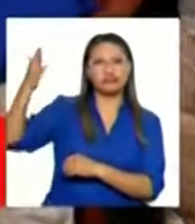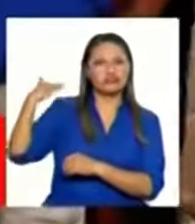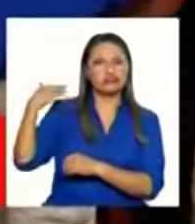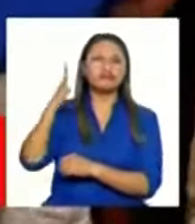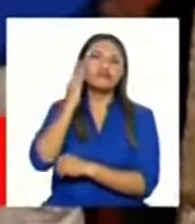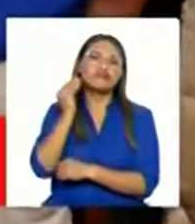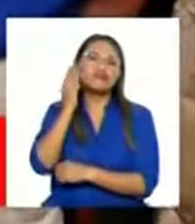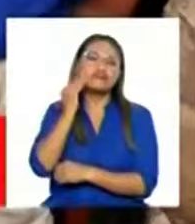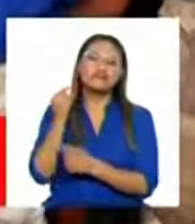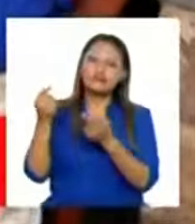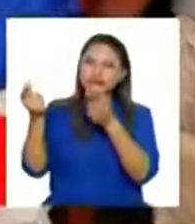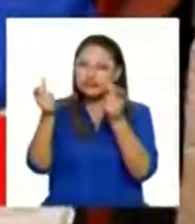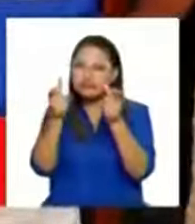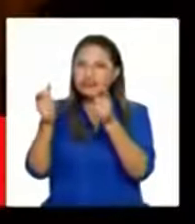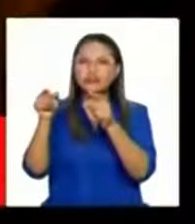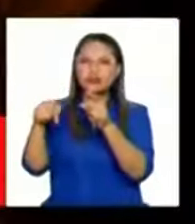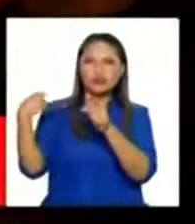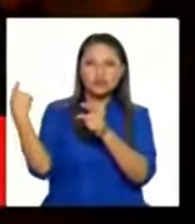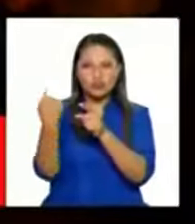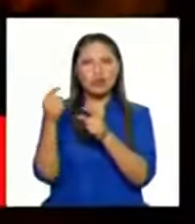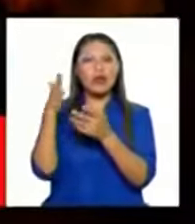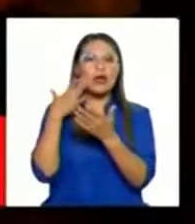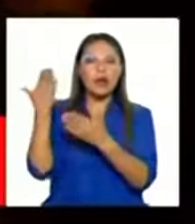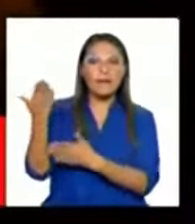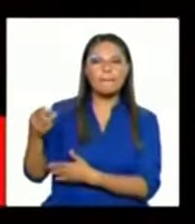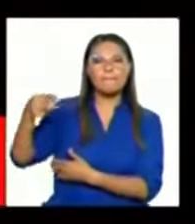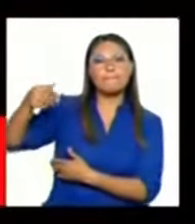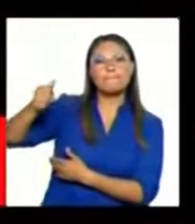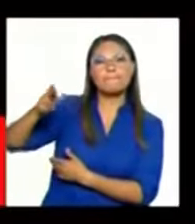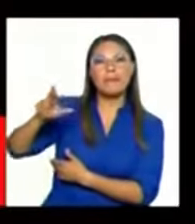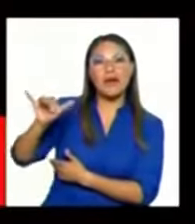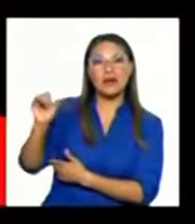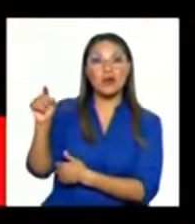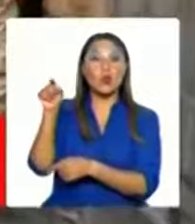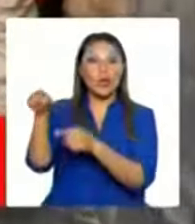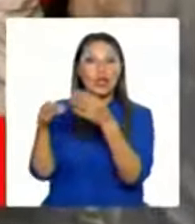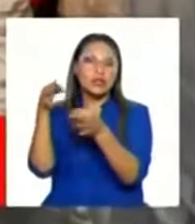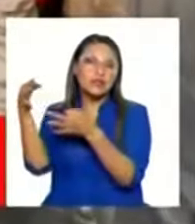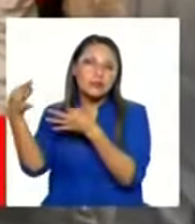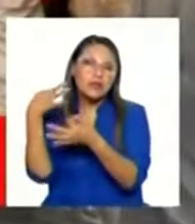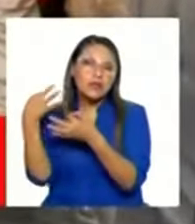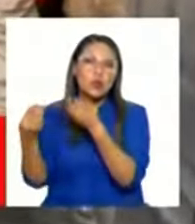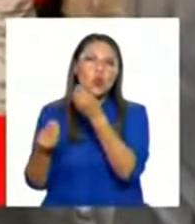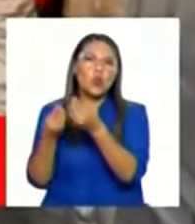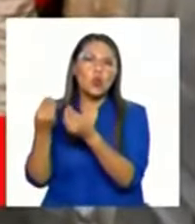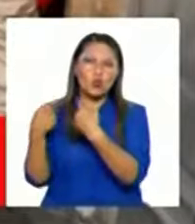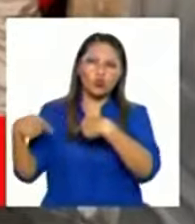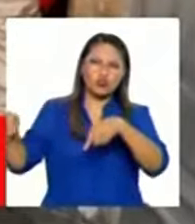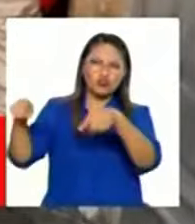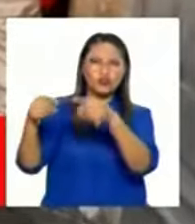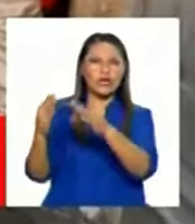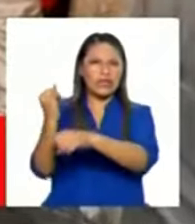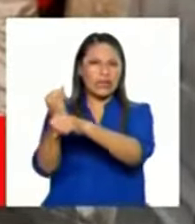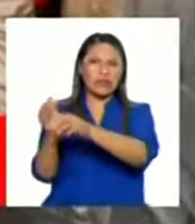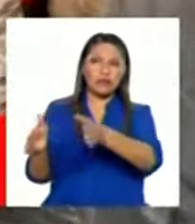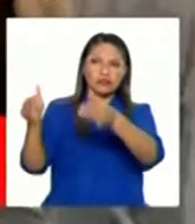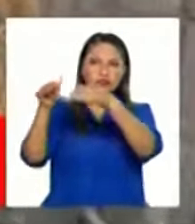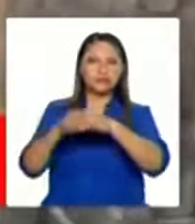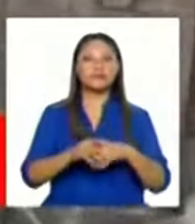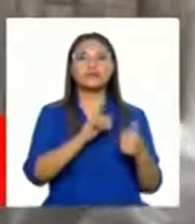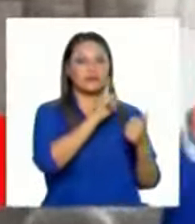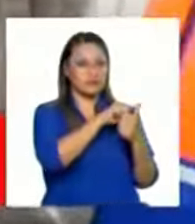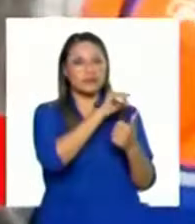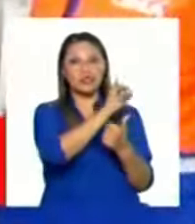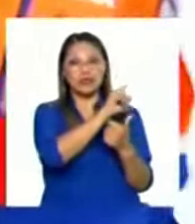de la Municipalidad de Lima, Mario Casareto, quien detalló algunas de ellas. La Veracruz, Pazuela Santo Domingo, Nuestra